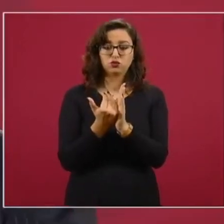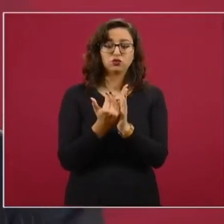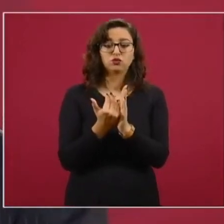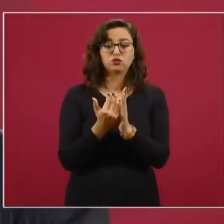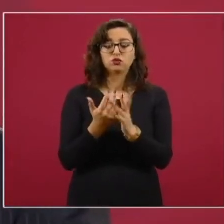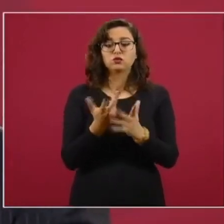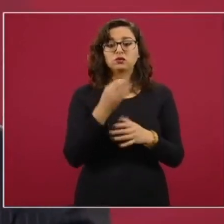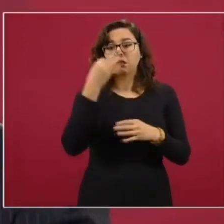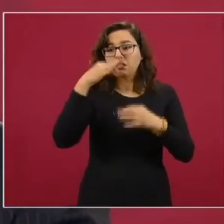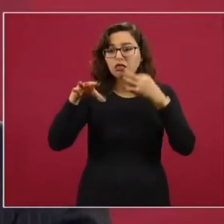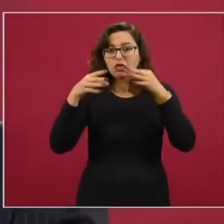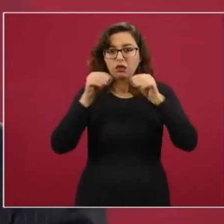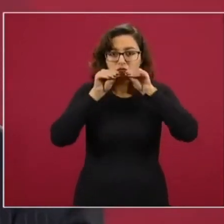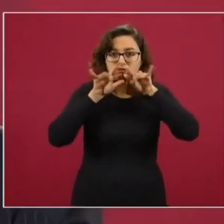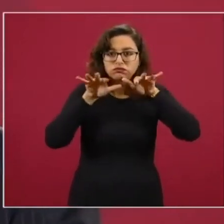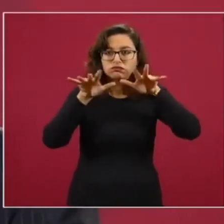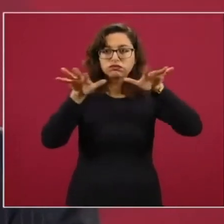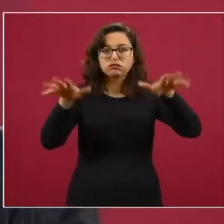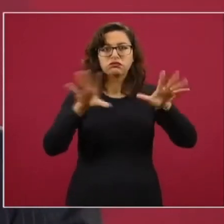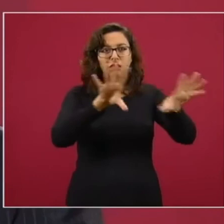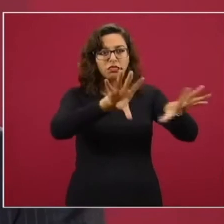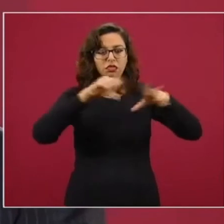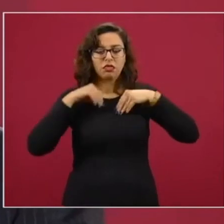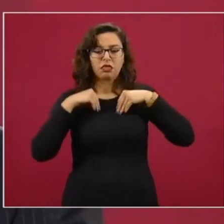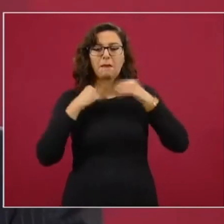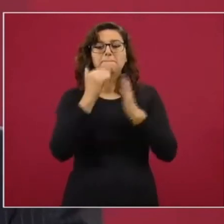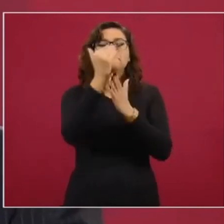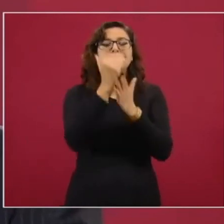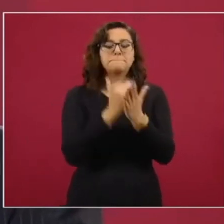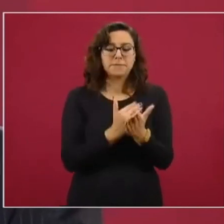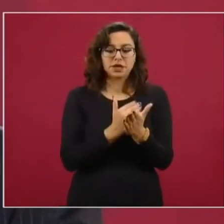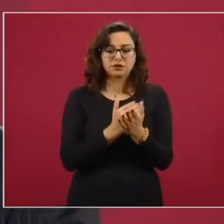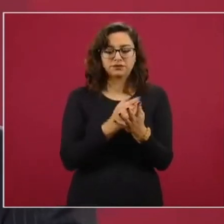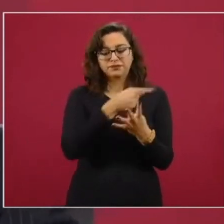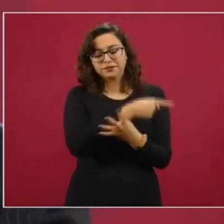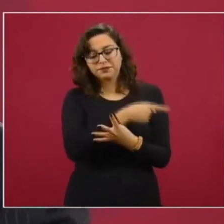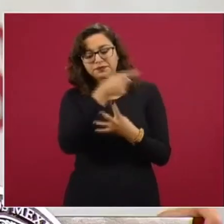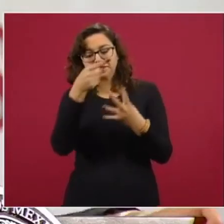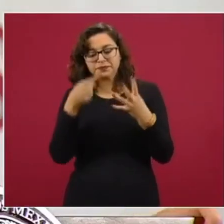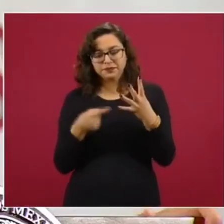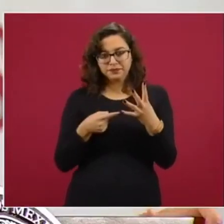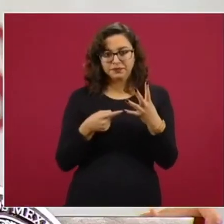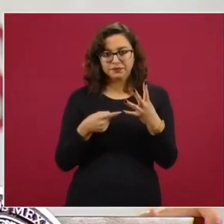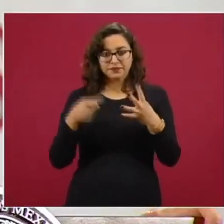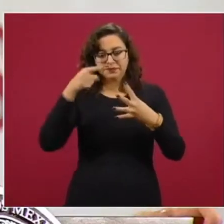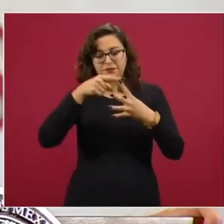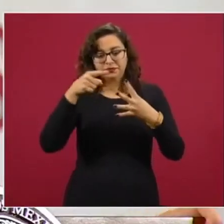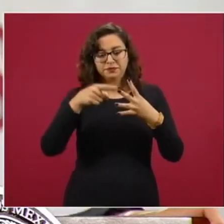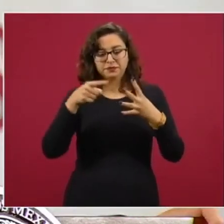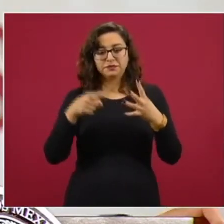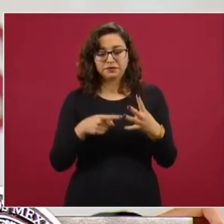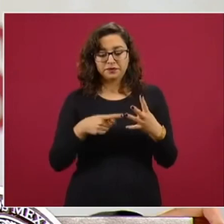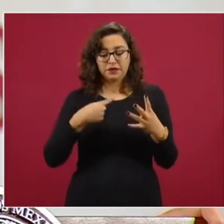por la vía respiratoria. Hay 4 mecanismos principales, 3 de ellos tienen que ver con el funcionamiento del